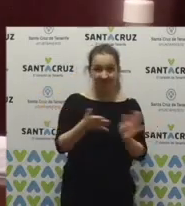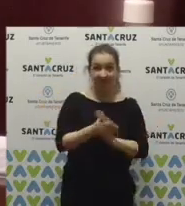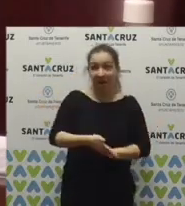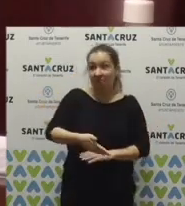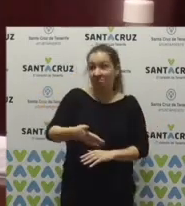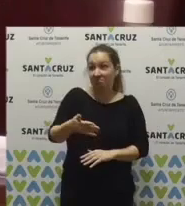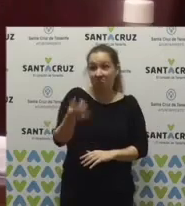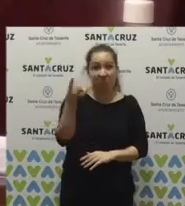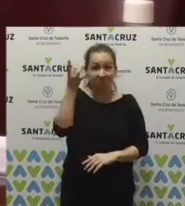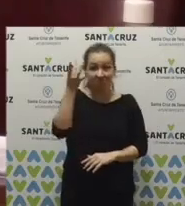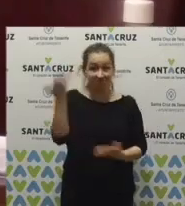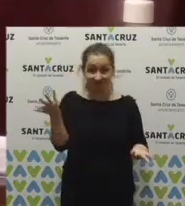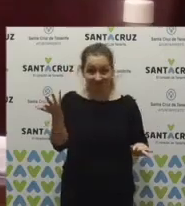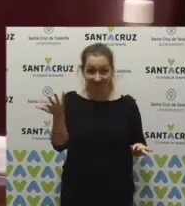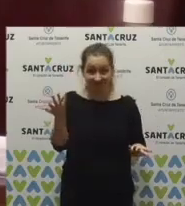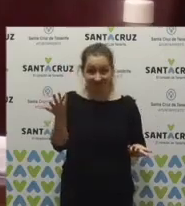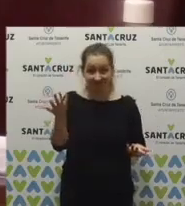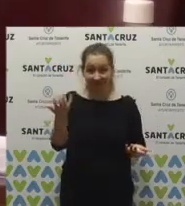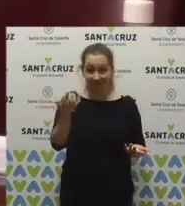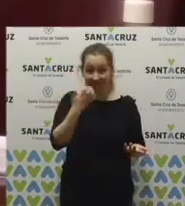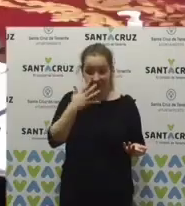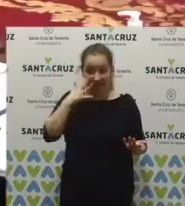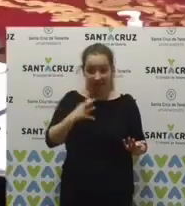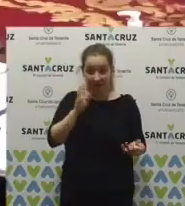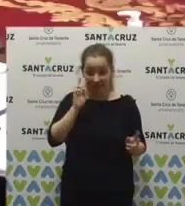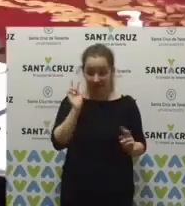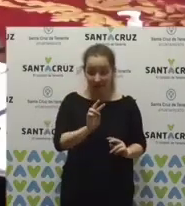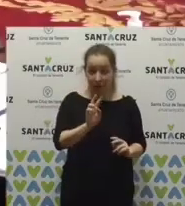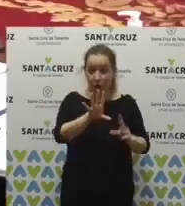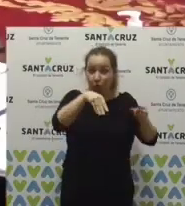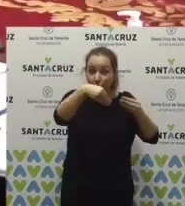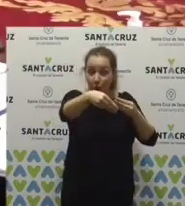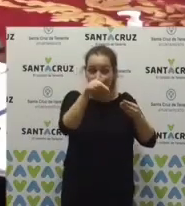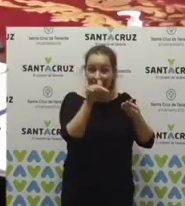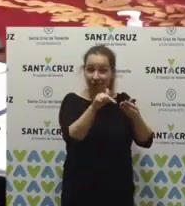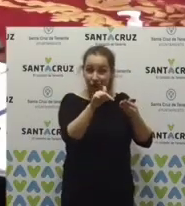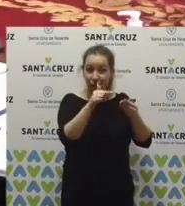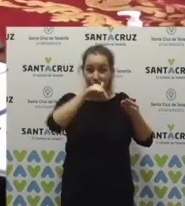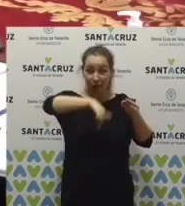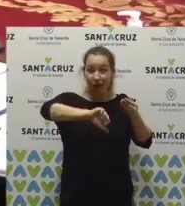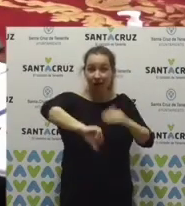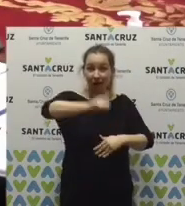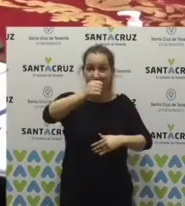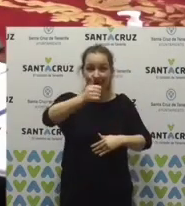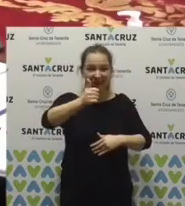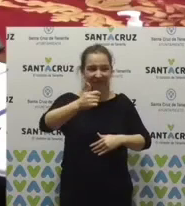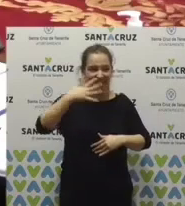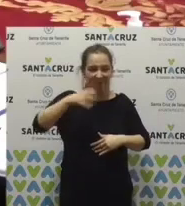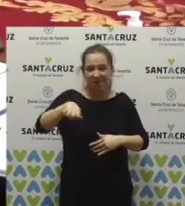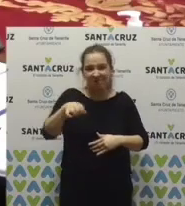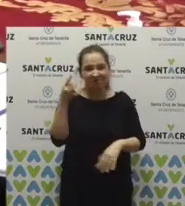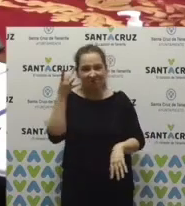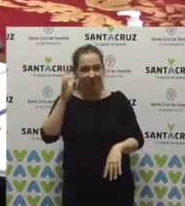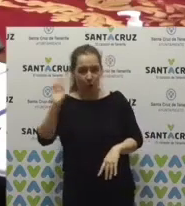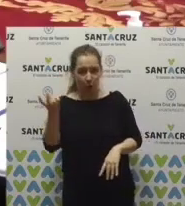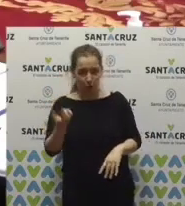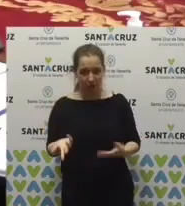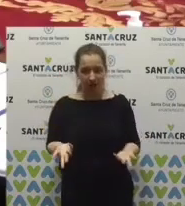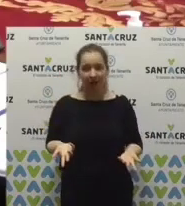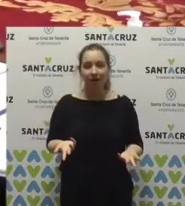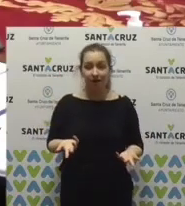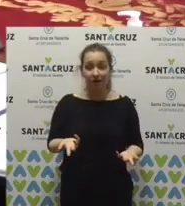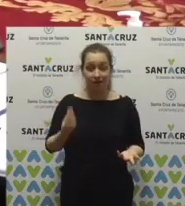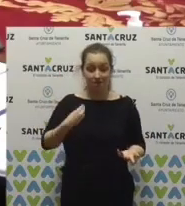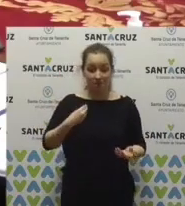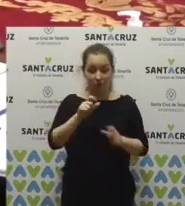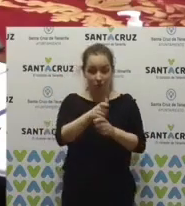en la dimensión del documento que estamos aprobando y ofreciendo a la ciudad de